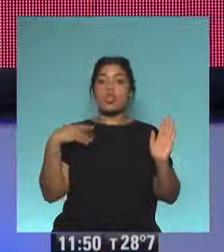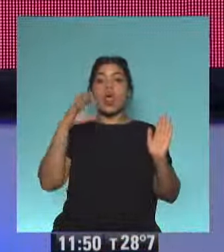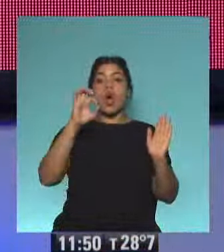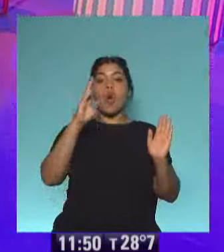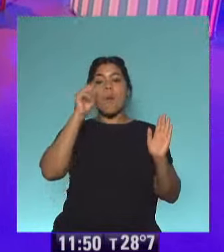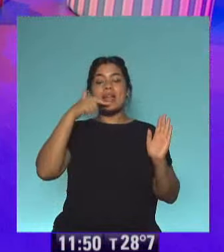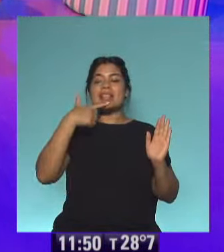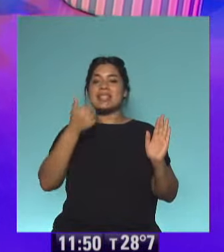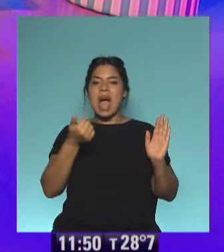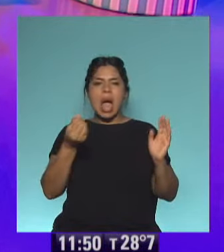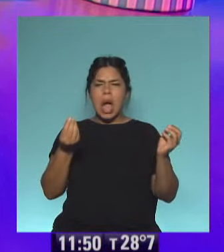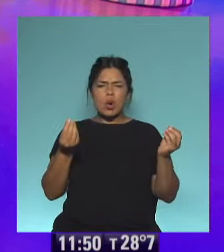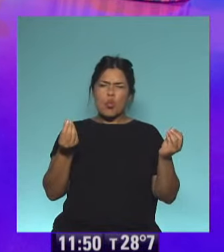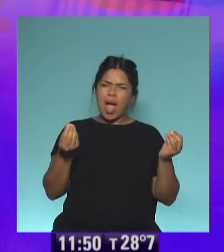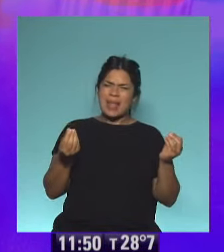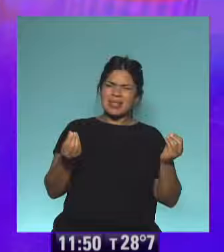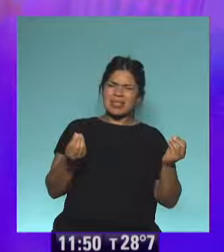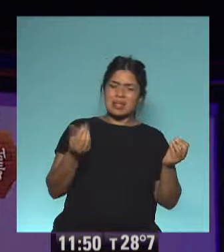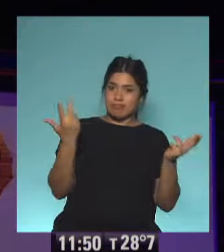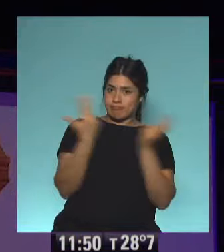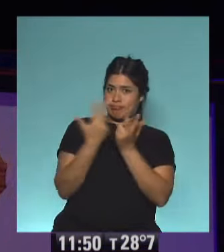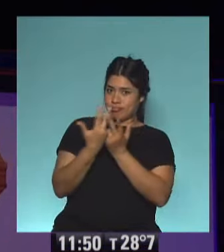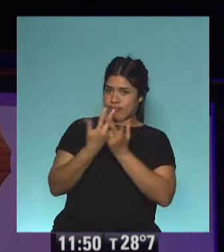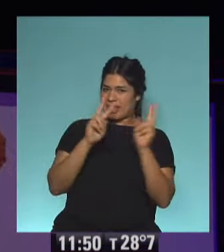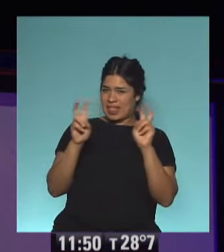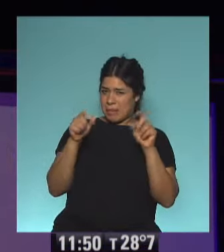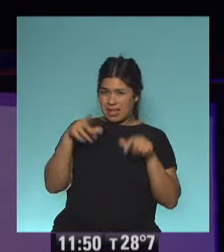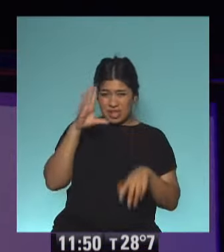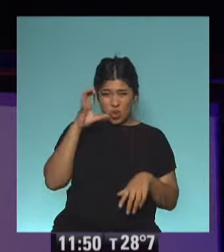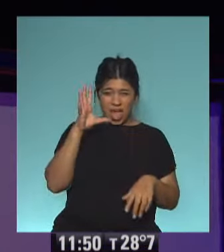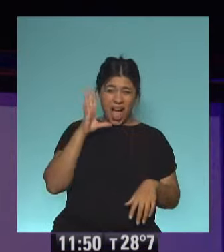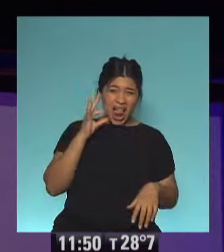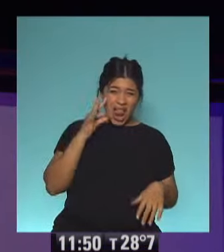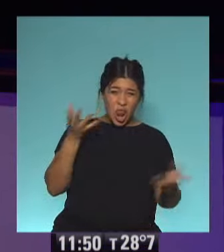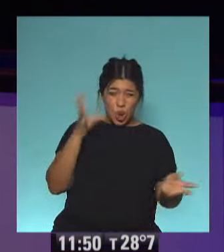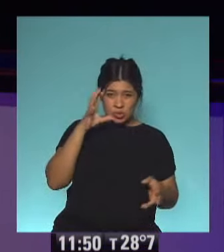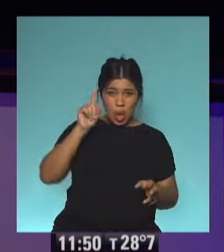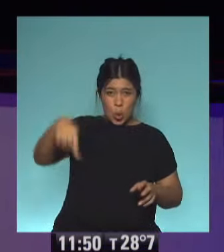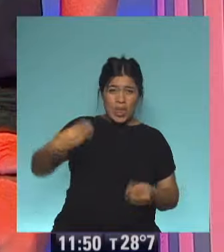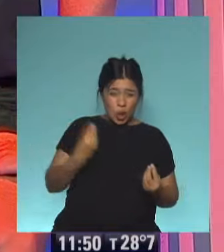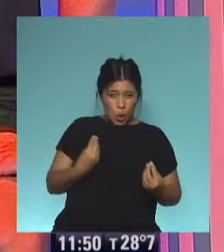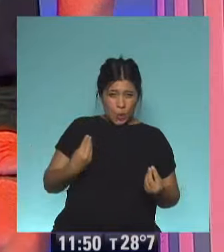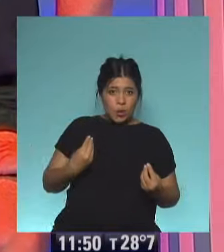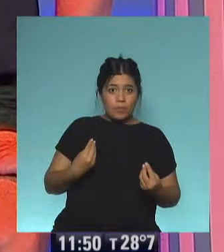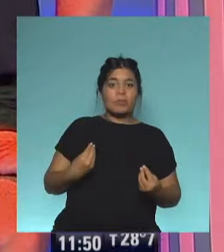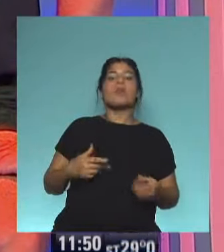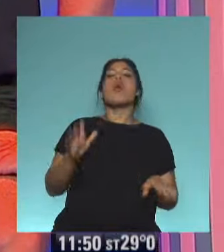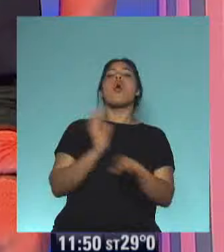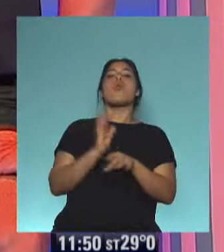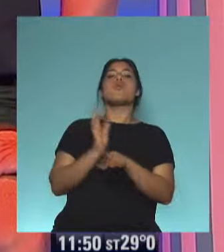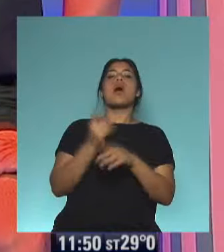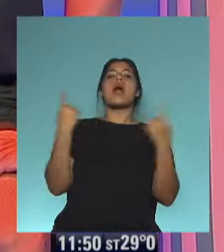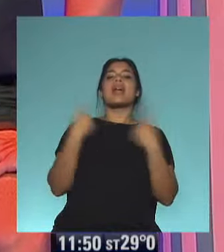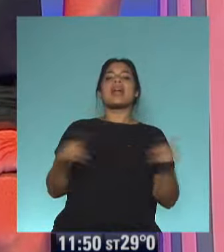canción? Para, antes que esto, charlamos un poco de esta canción. ¿Se acuerdan de algo? ¿De dónde viene esta canción? Ay, contanos. Es un himno coplero,